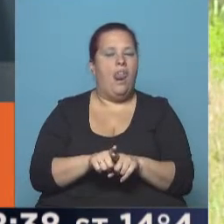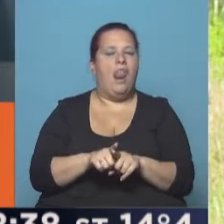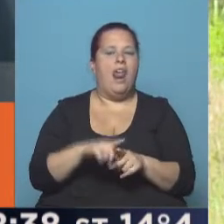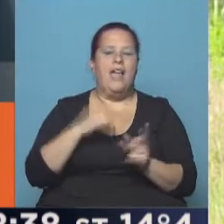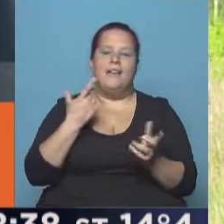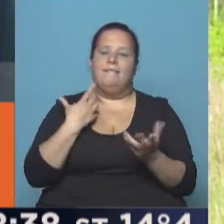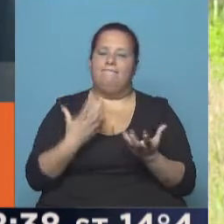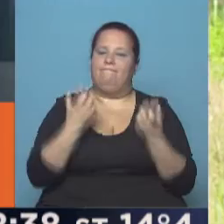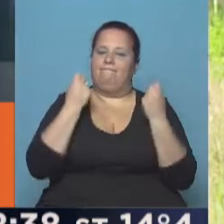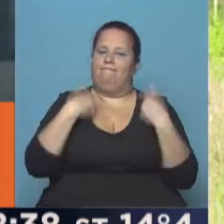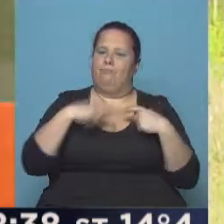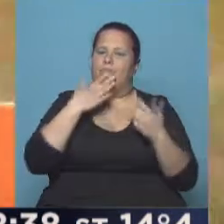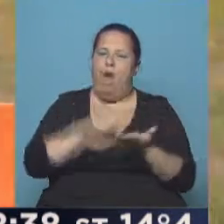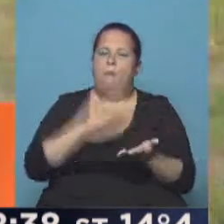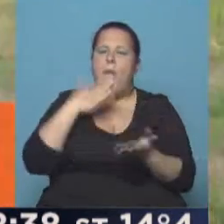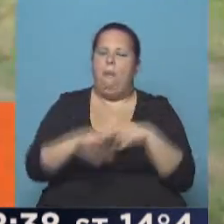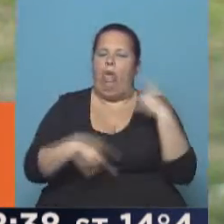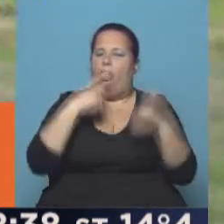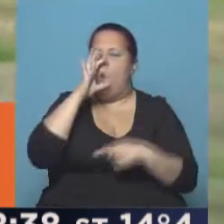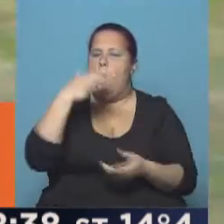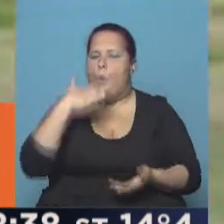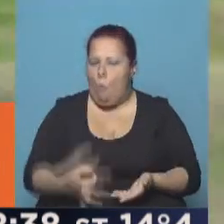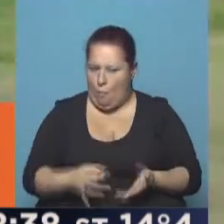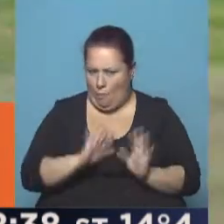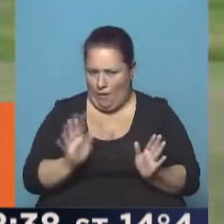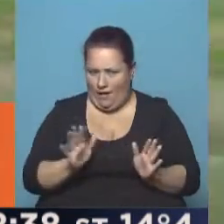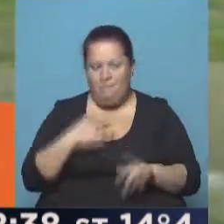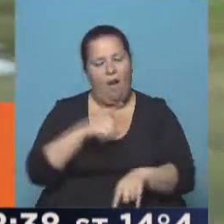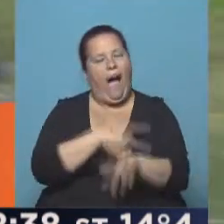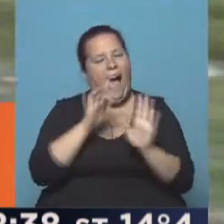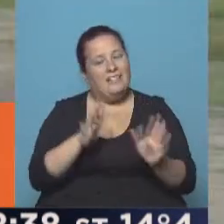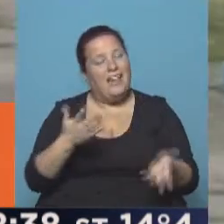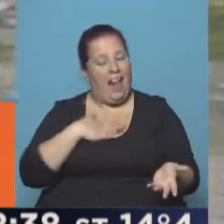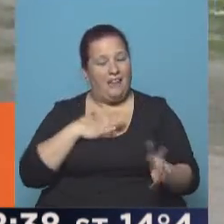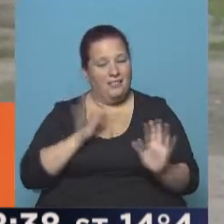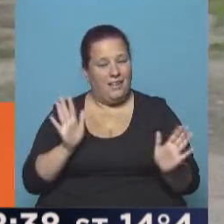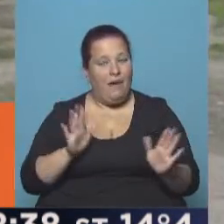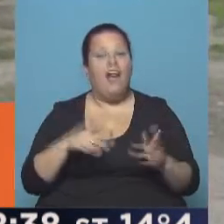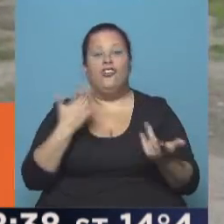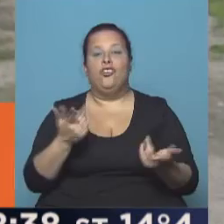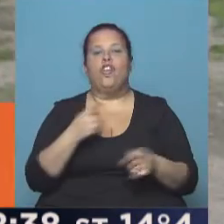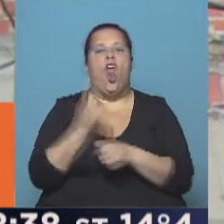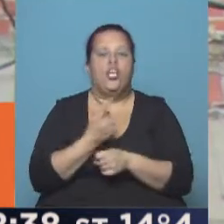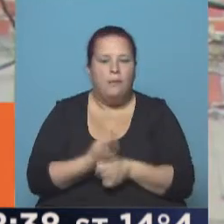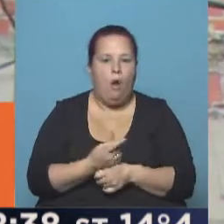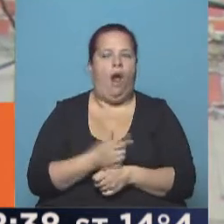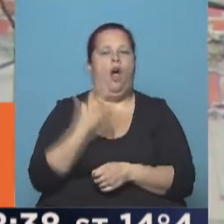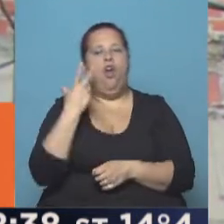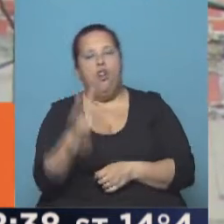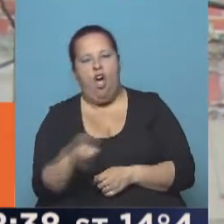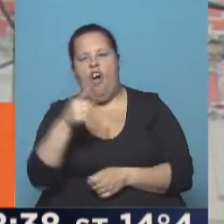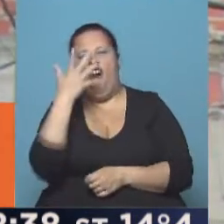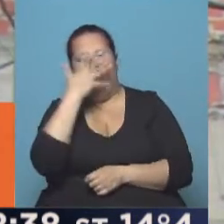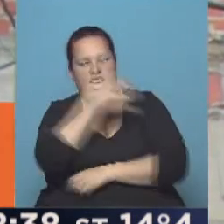a tener un baúl recontralleno de promesas incumplidas, tristemente. Y del no se puede, y del sos